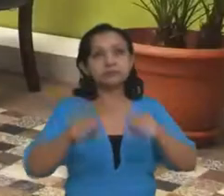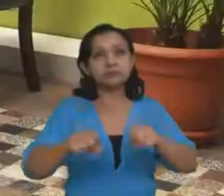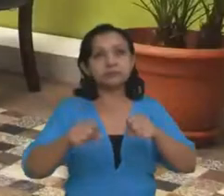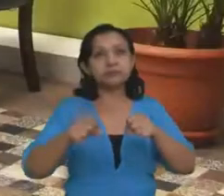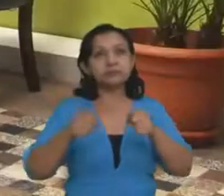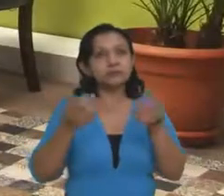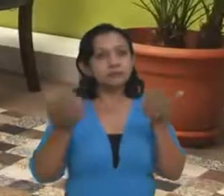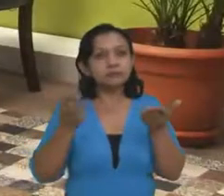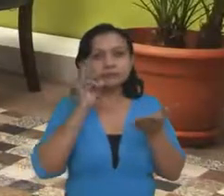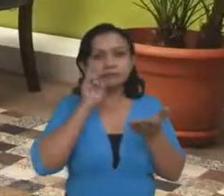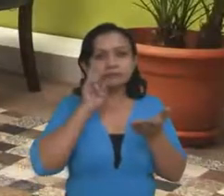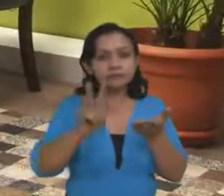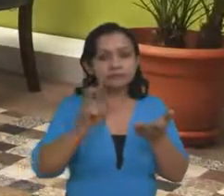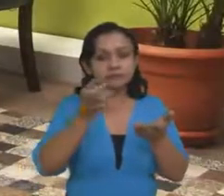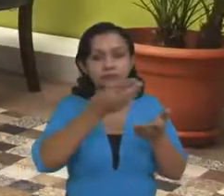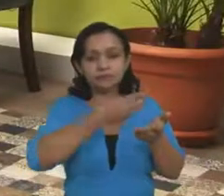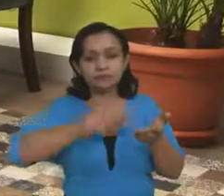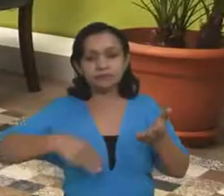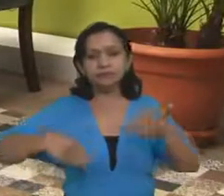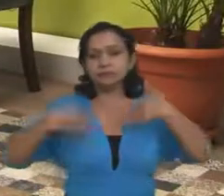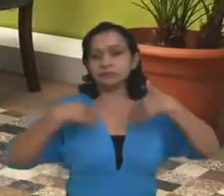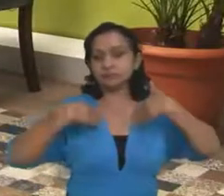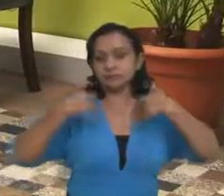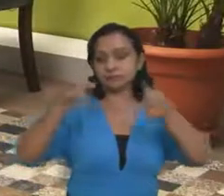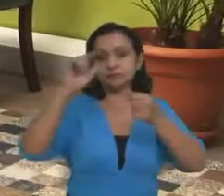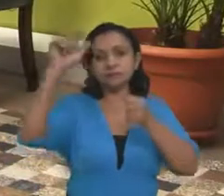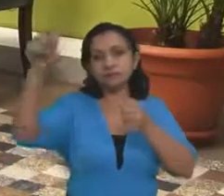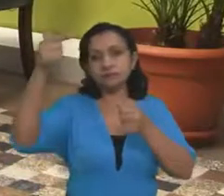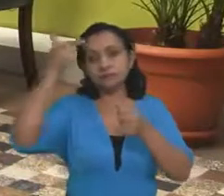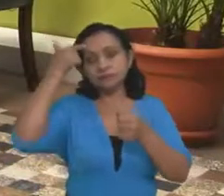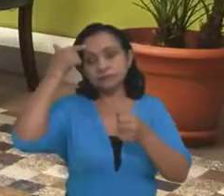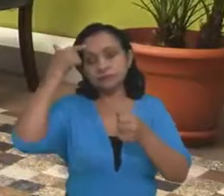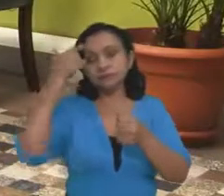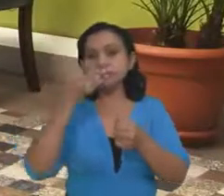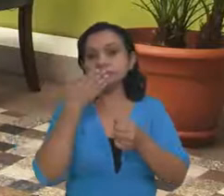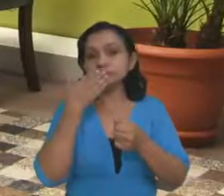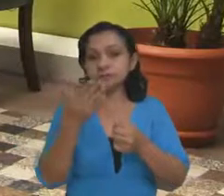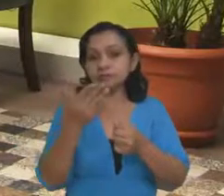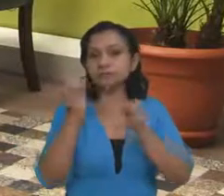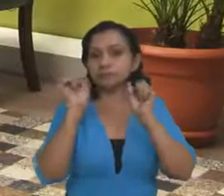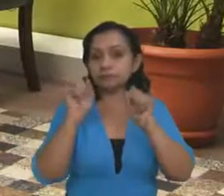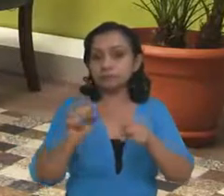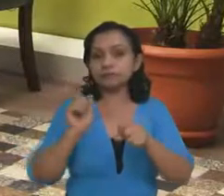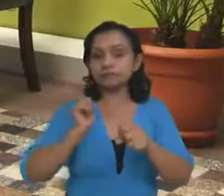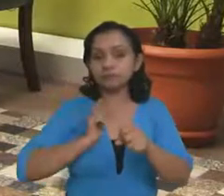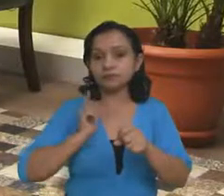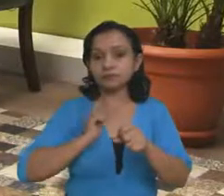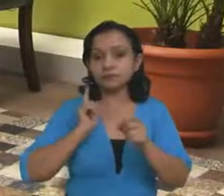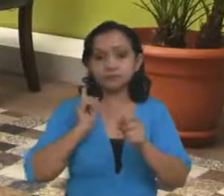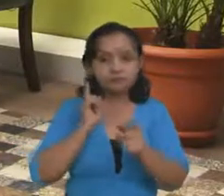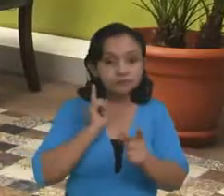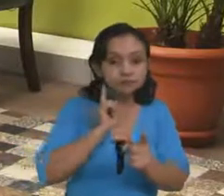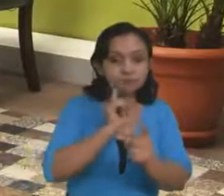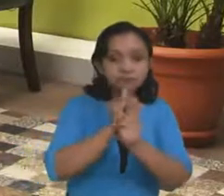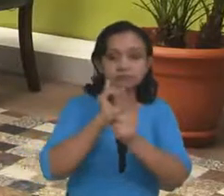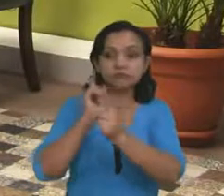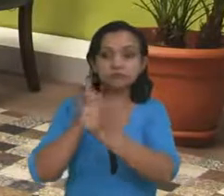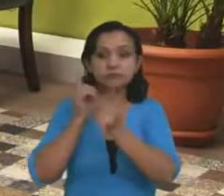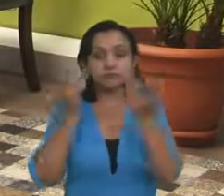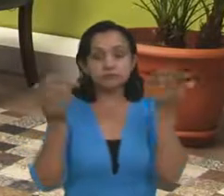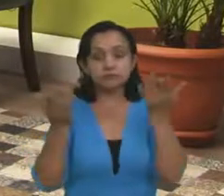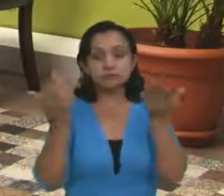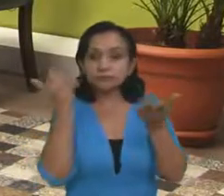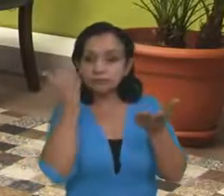estamos, el Ministerio de Salud, el gobierno está dando pasos muy positivos para la detección en caso, pues, de que este